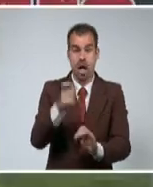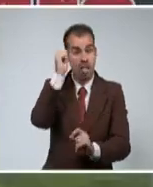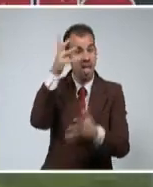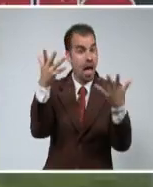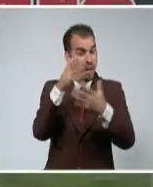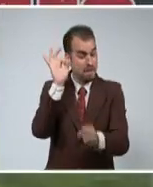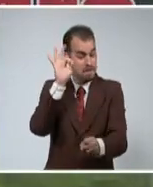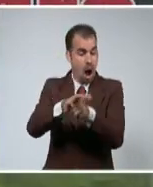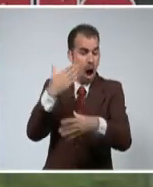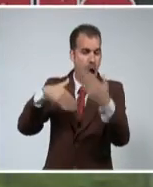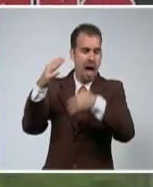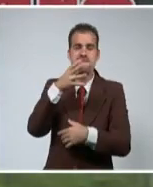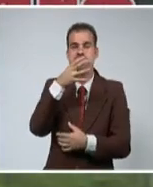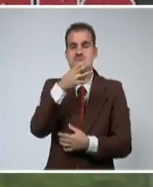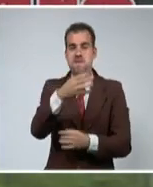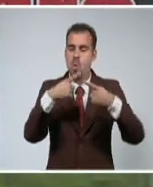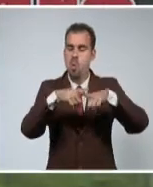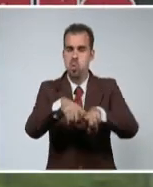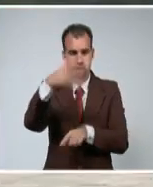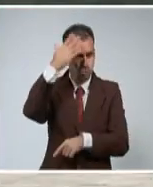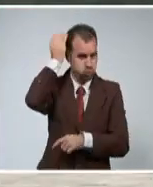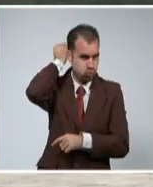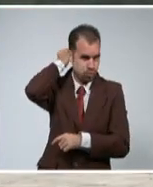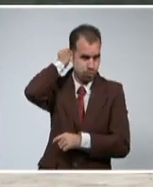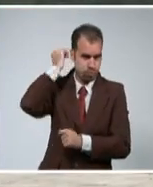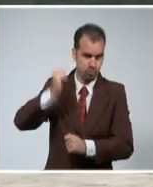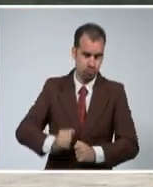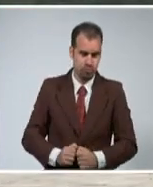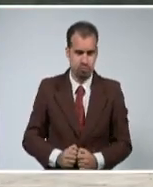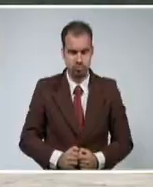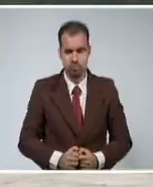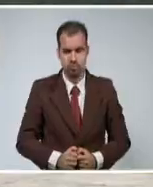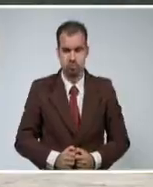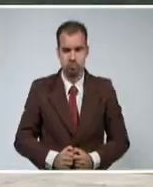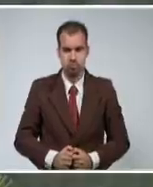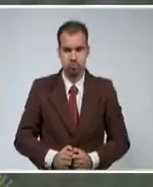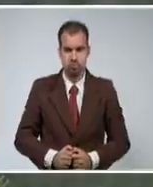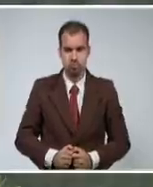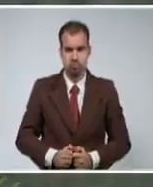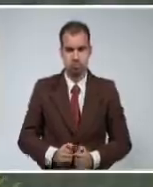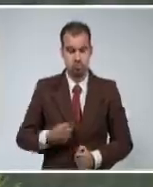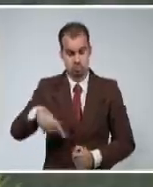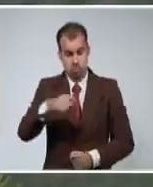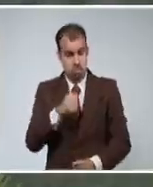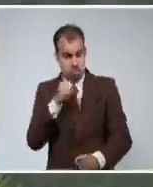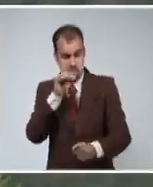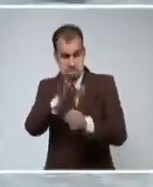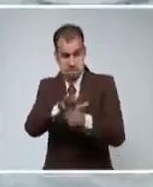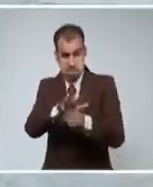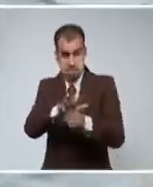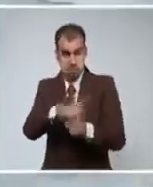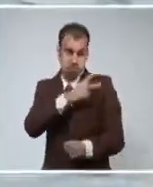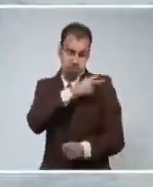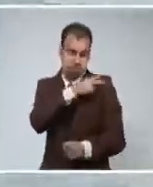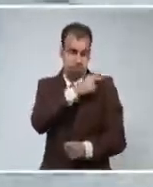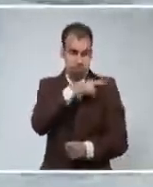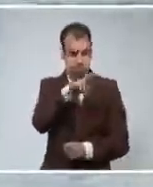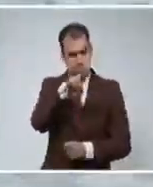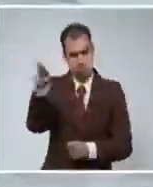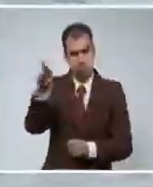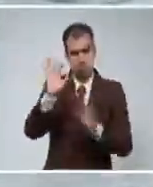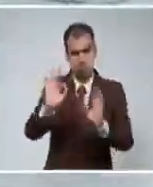Ruz y del general de ejército Raúl Castro Ruz, impulsadas por la dirección de la revolución,